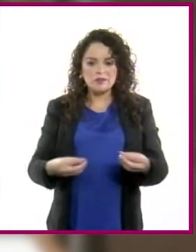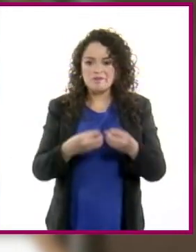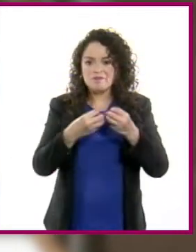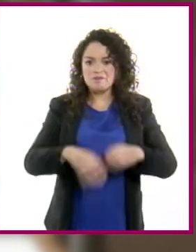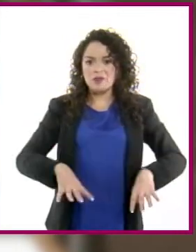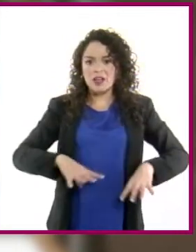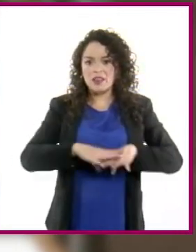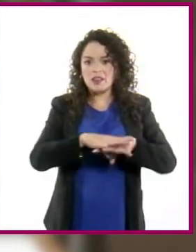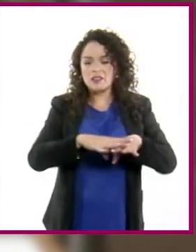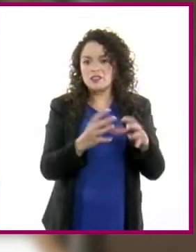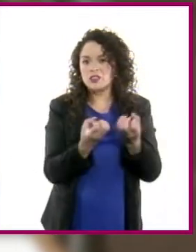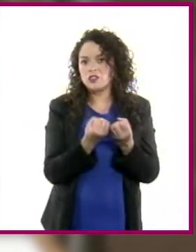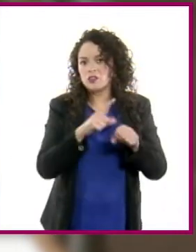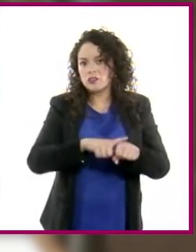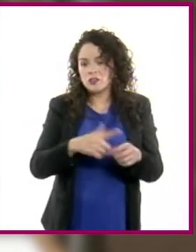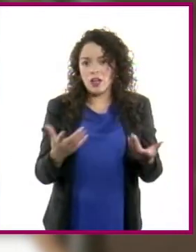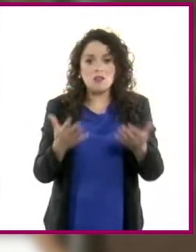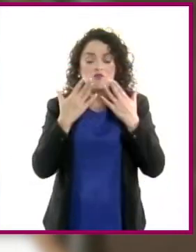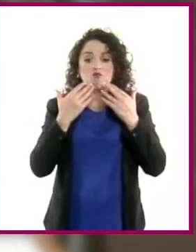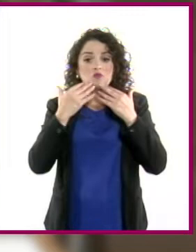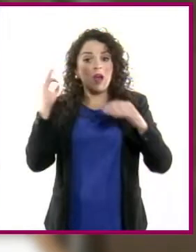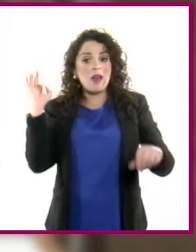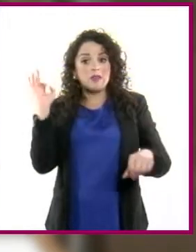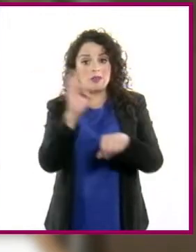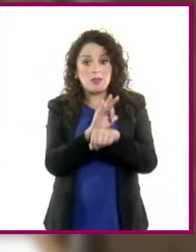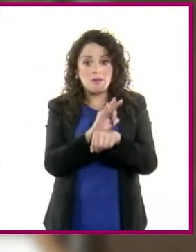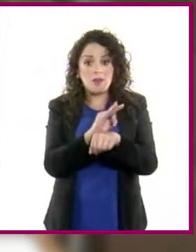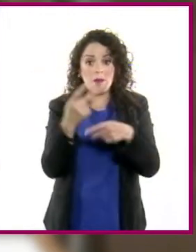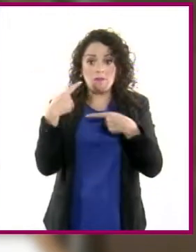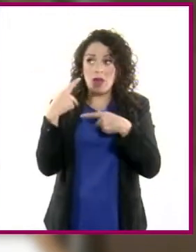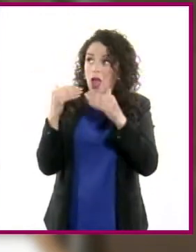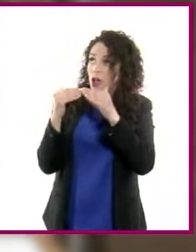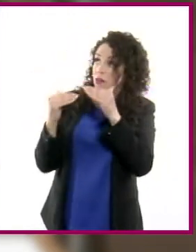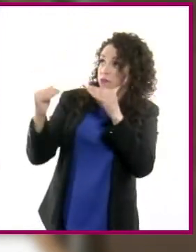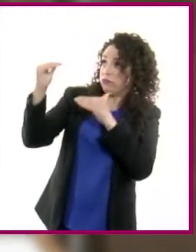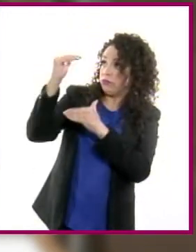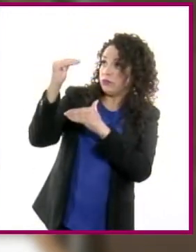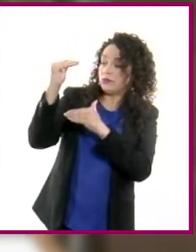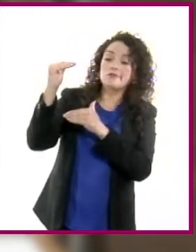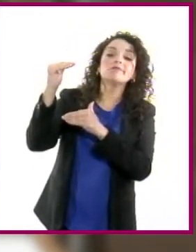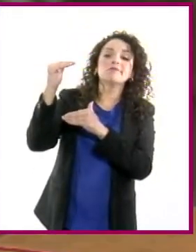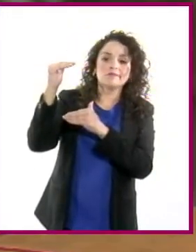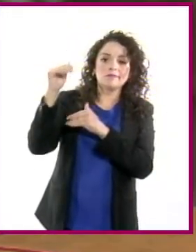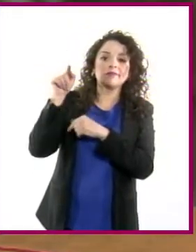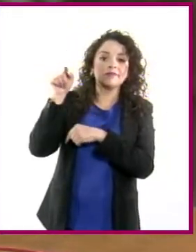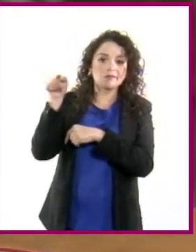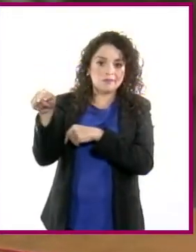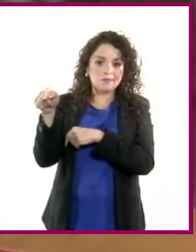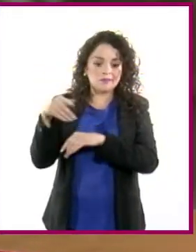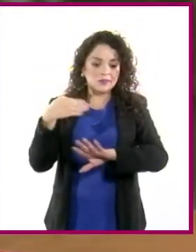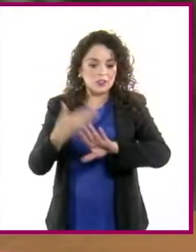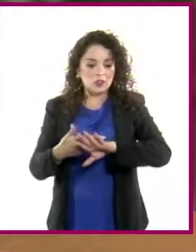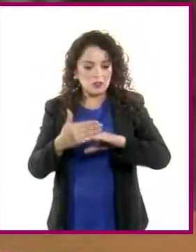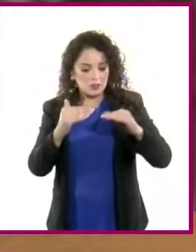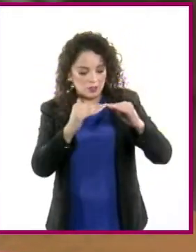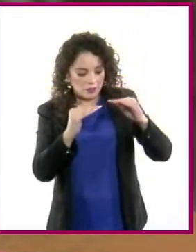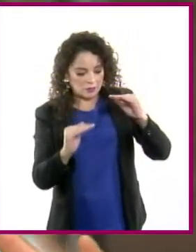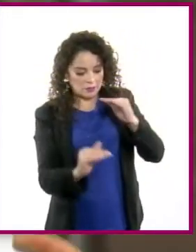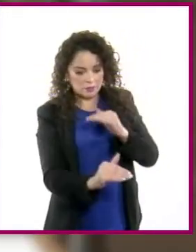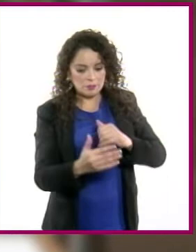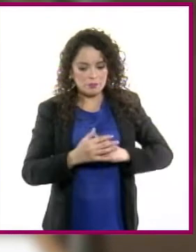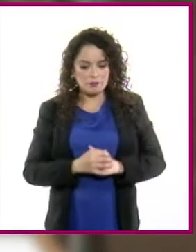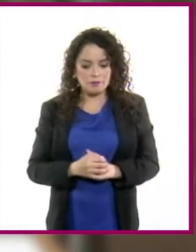Como no pueden defenderse de los de arriba, se desquitan con los de abajo. Ojo por